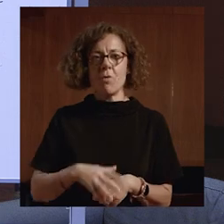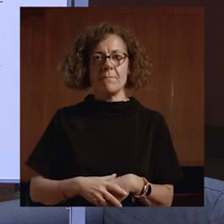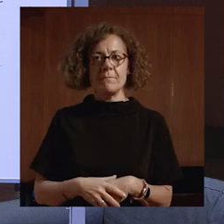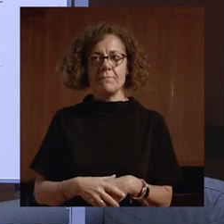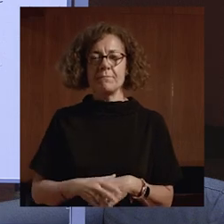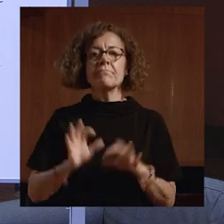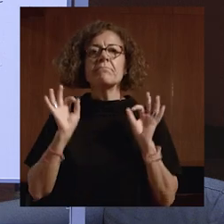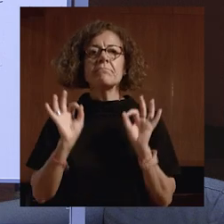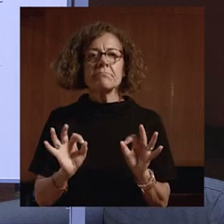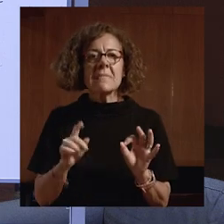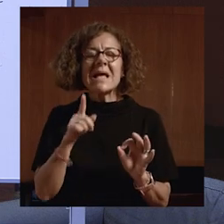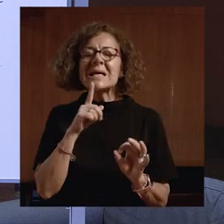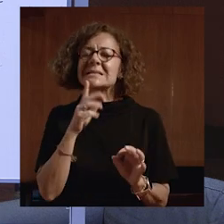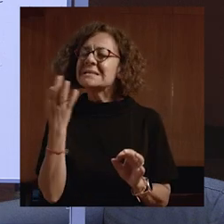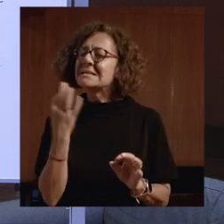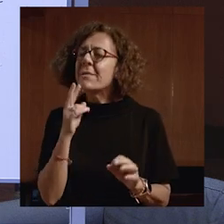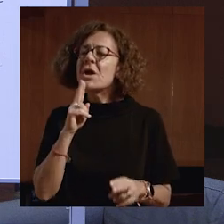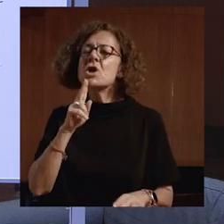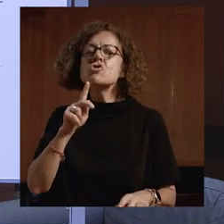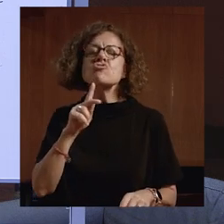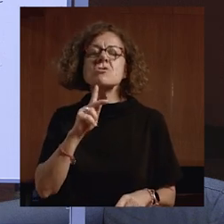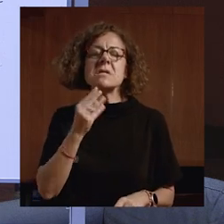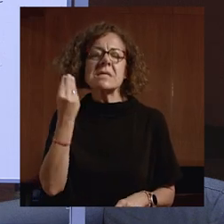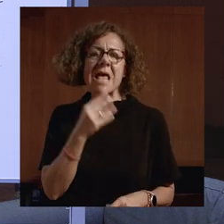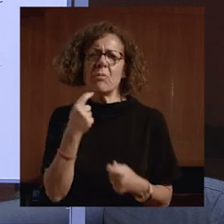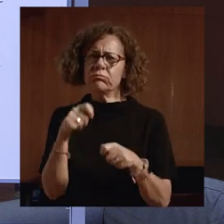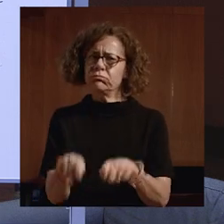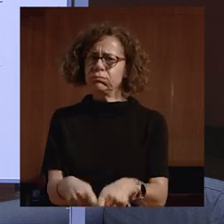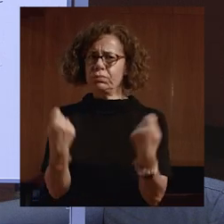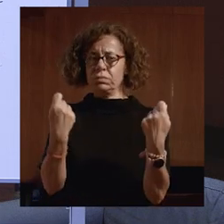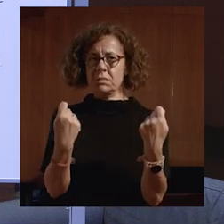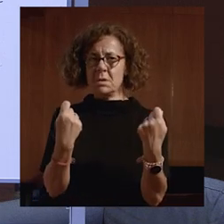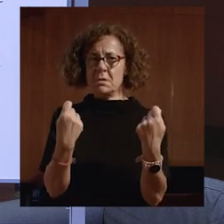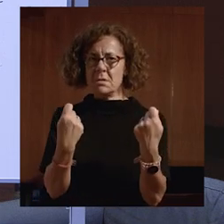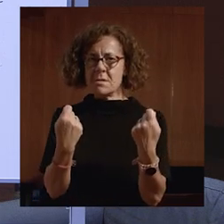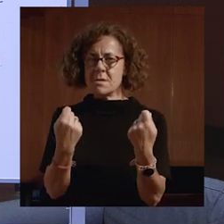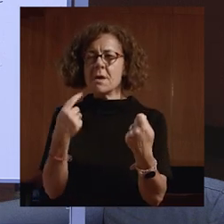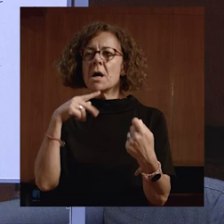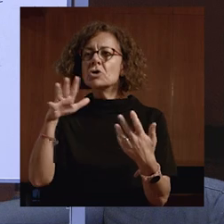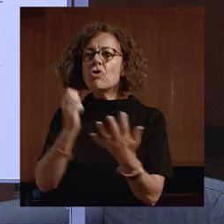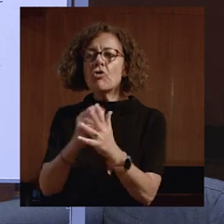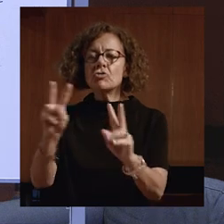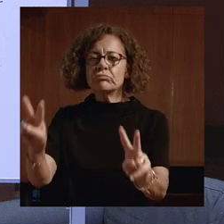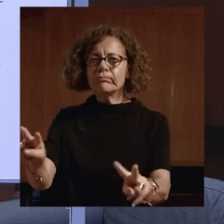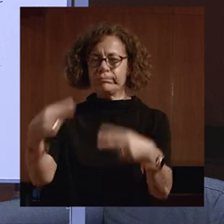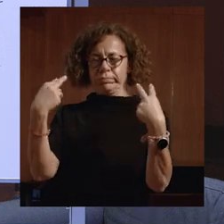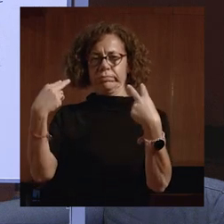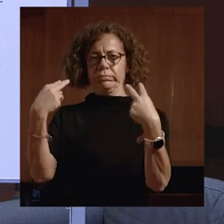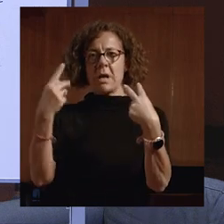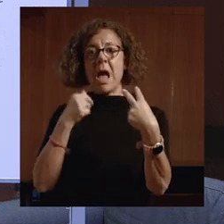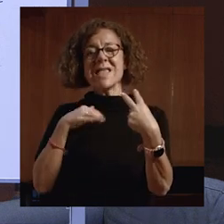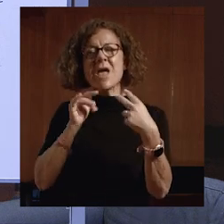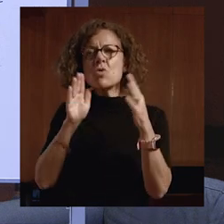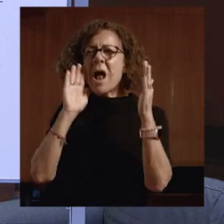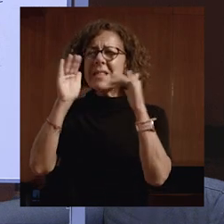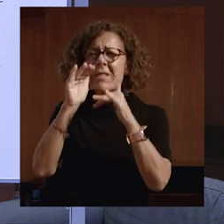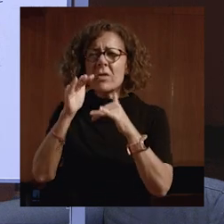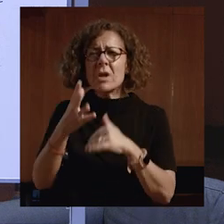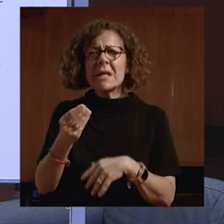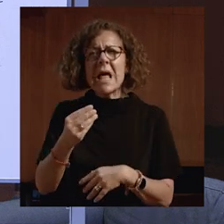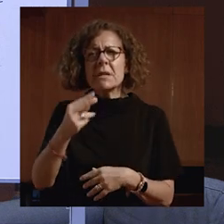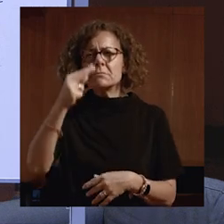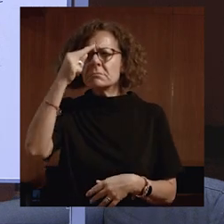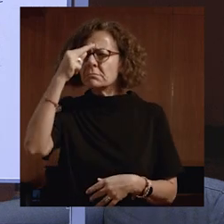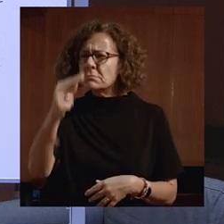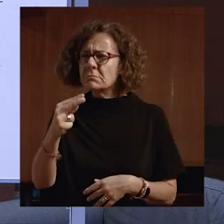Completamente cierto. Romper el hielo. Te metes al público en el bolsillo. Y hay una atención y un silencio tan respetuoso y